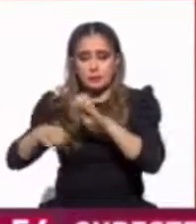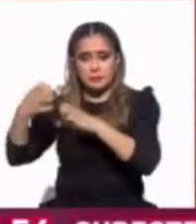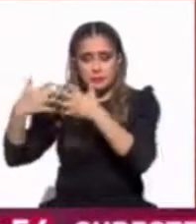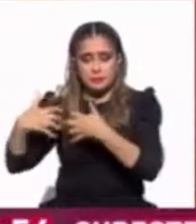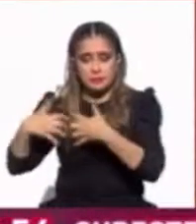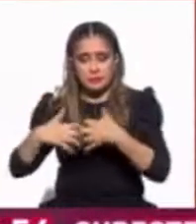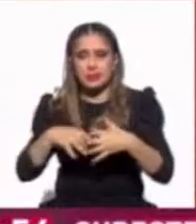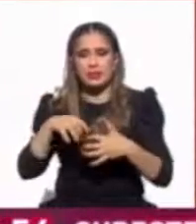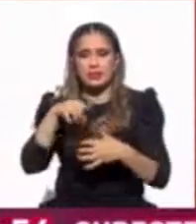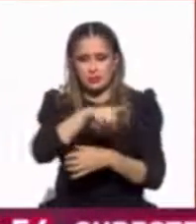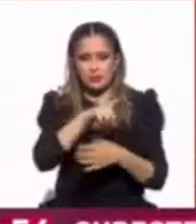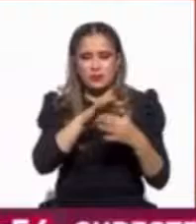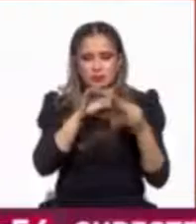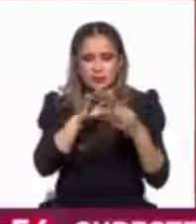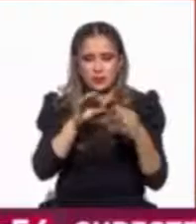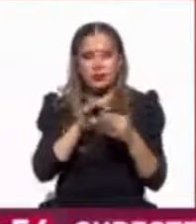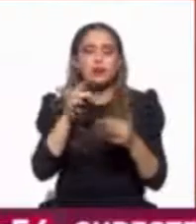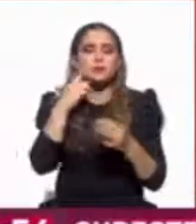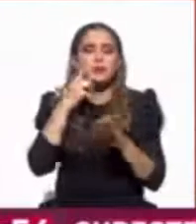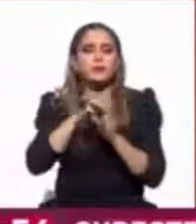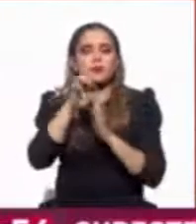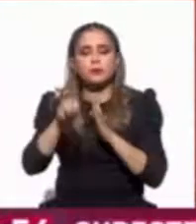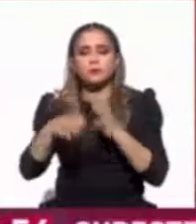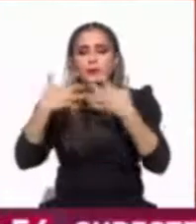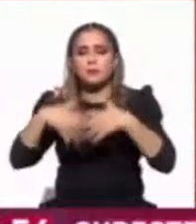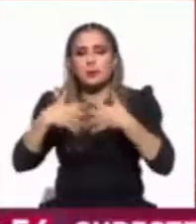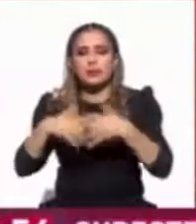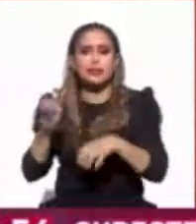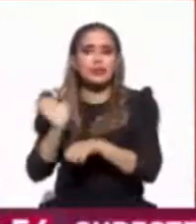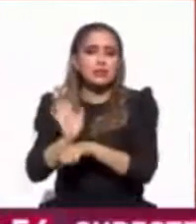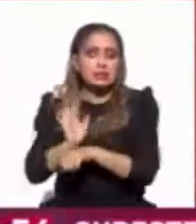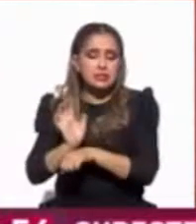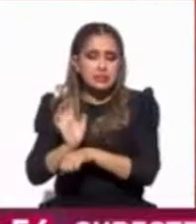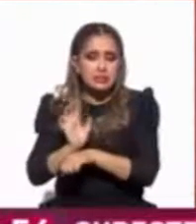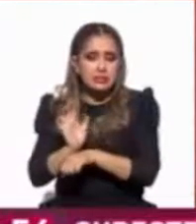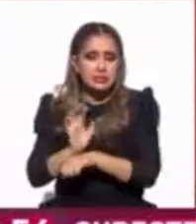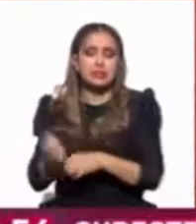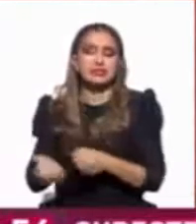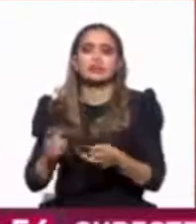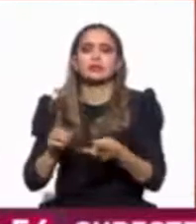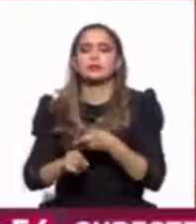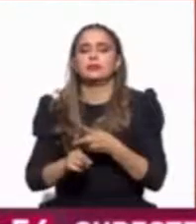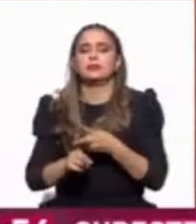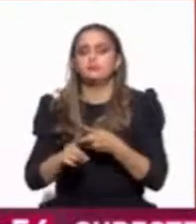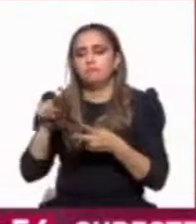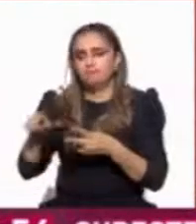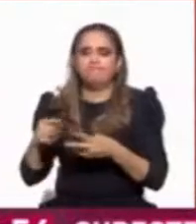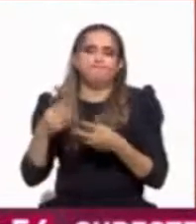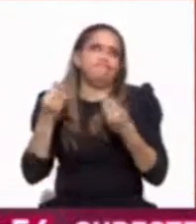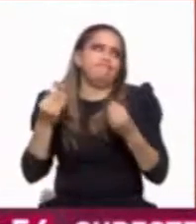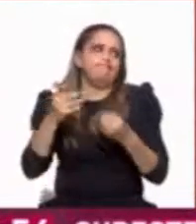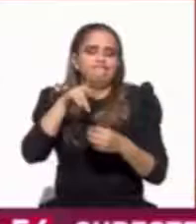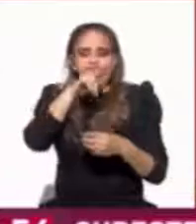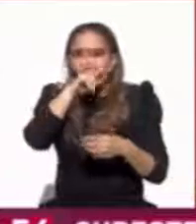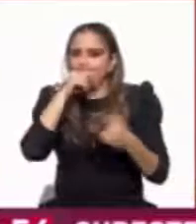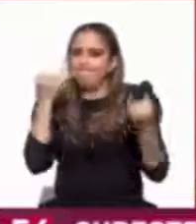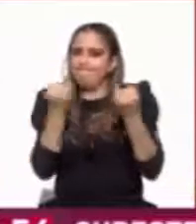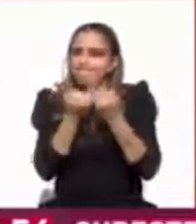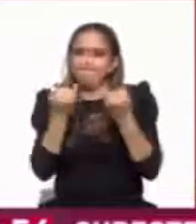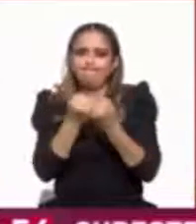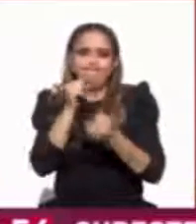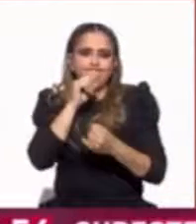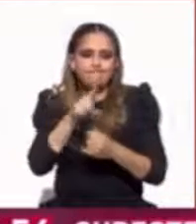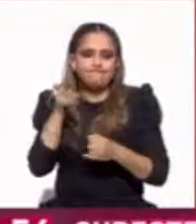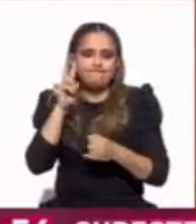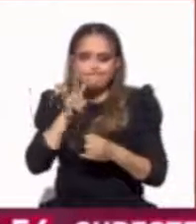dabas tu reporte sobre, por ejemplo, la industria del cine, ¿no? O de los cines, es otro de los sectores que, digamos, se